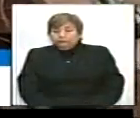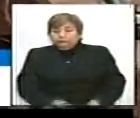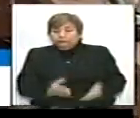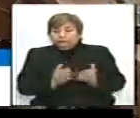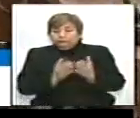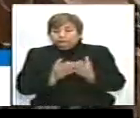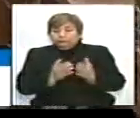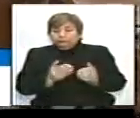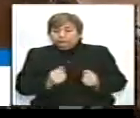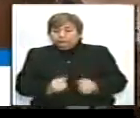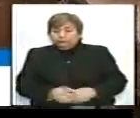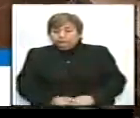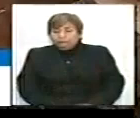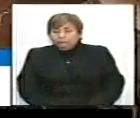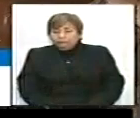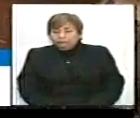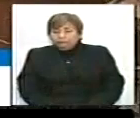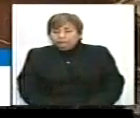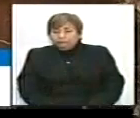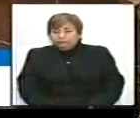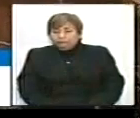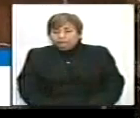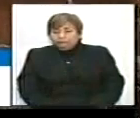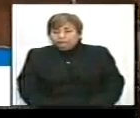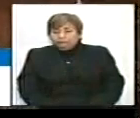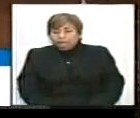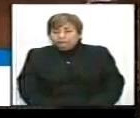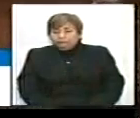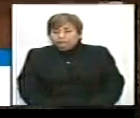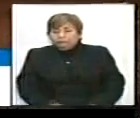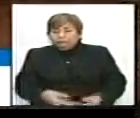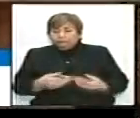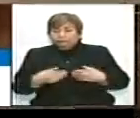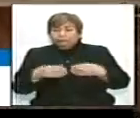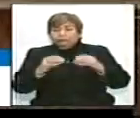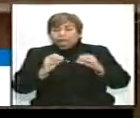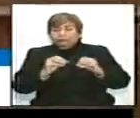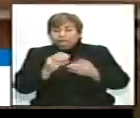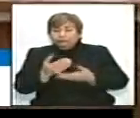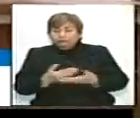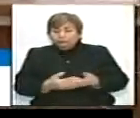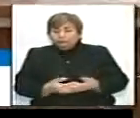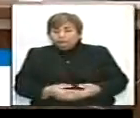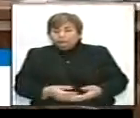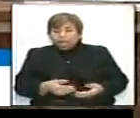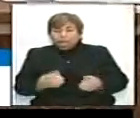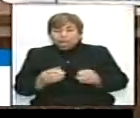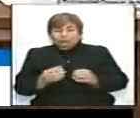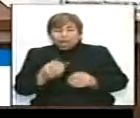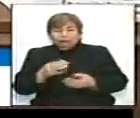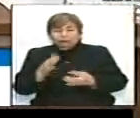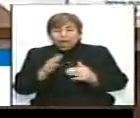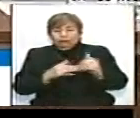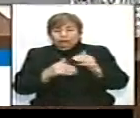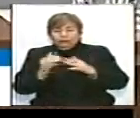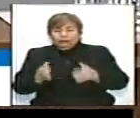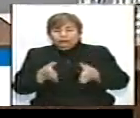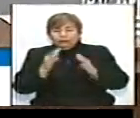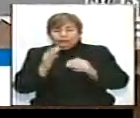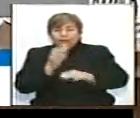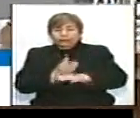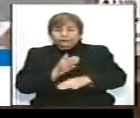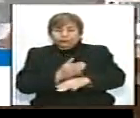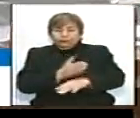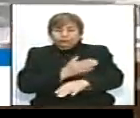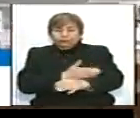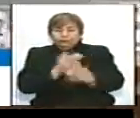mejores calificaciones de los colegios públicos del país, debe de contar con el mejor componente de infraestructura y equipamiento